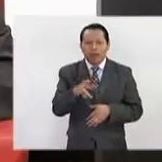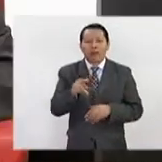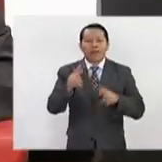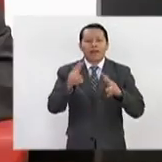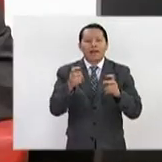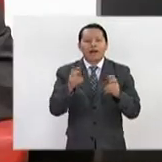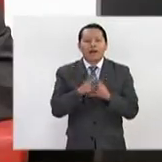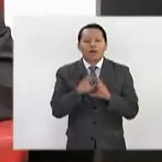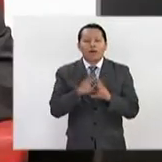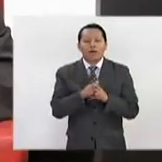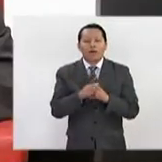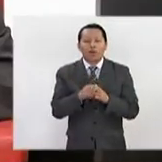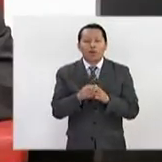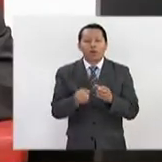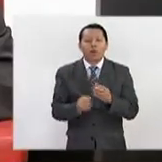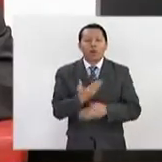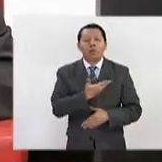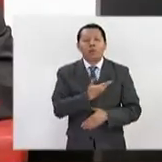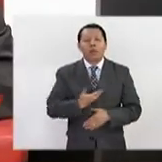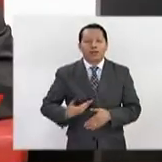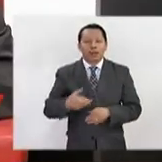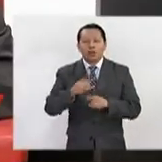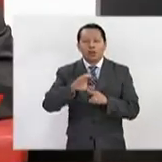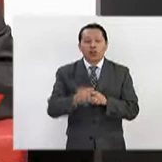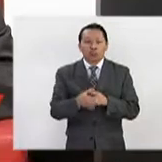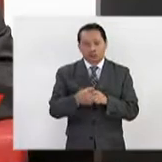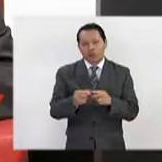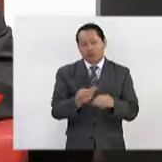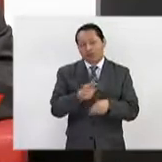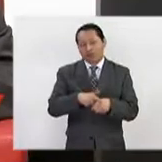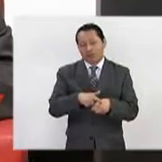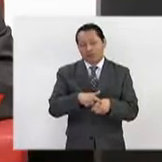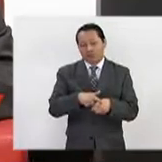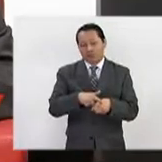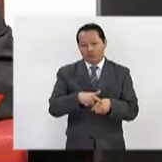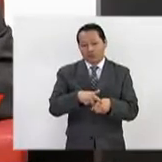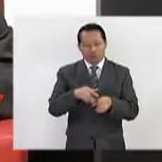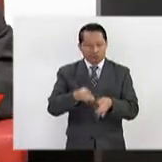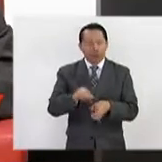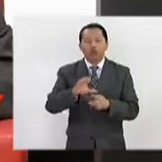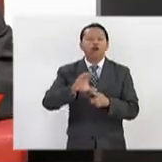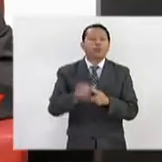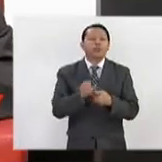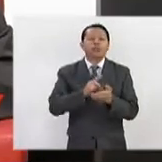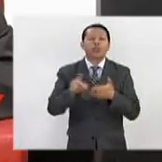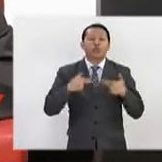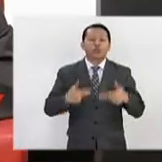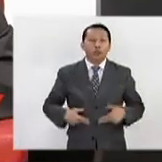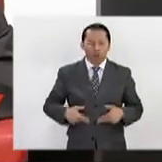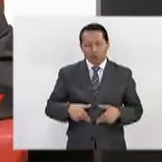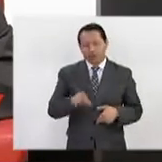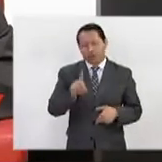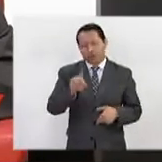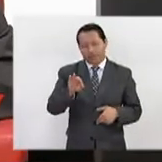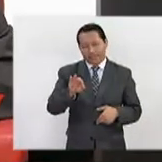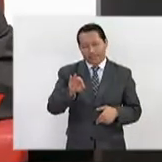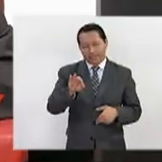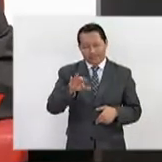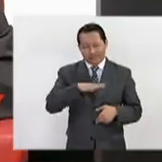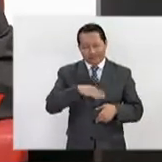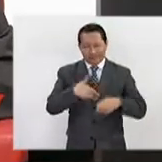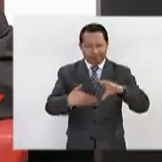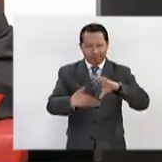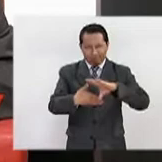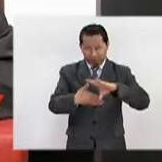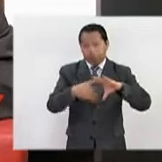la elección del nuevo presidente de la Comisión de Derechos Humanos de la Ciudad de México generó mucha polémica, más que en otras ocasiones. Y ha habido una